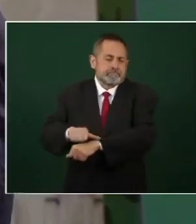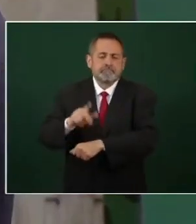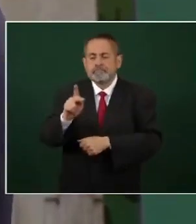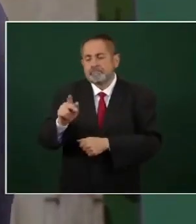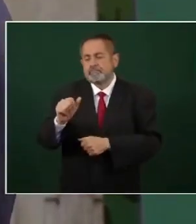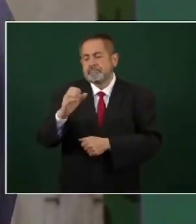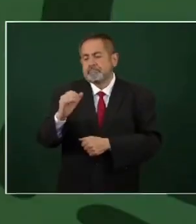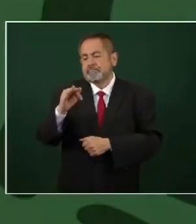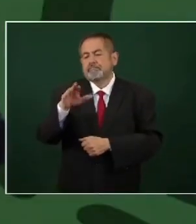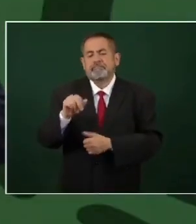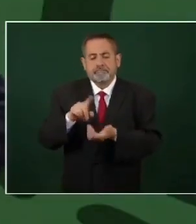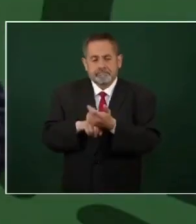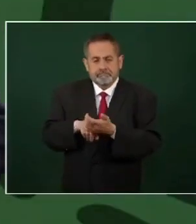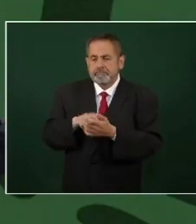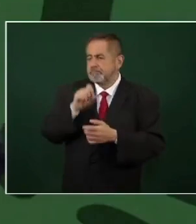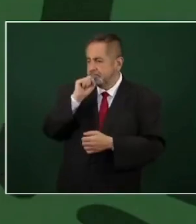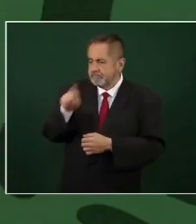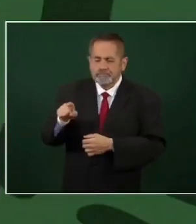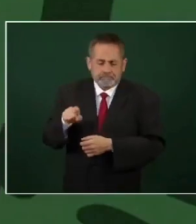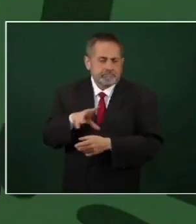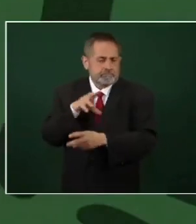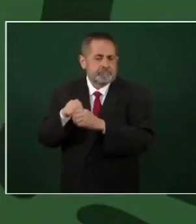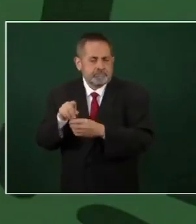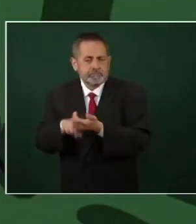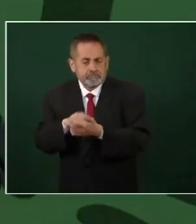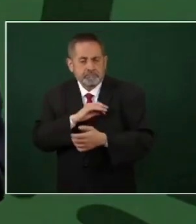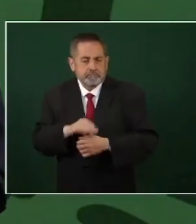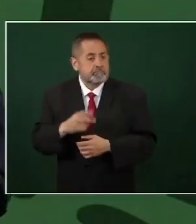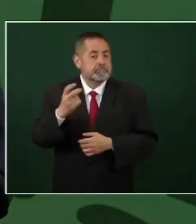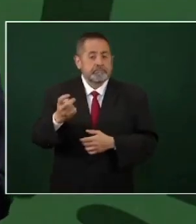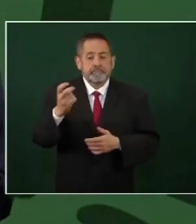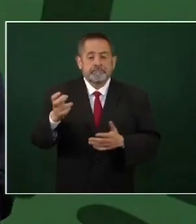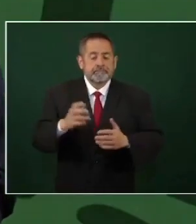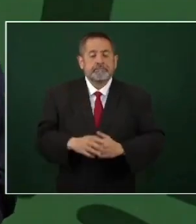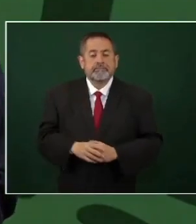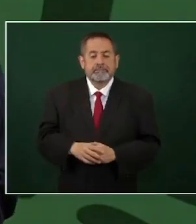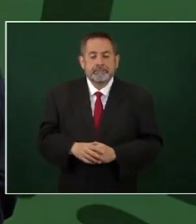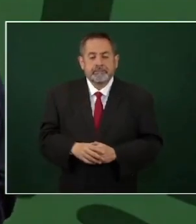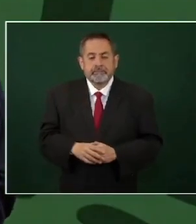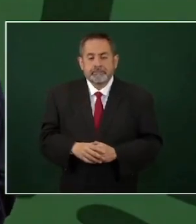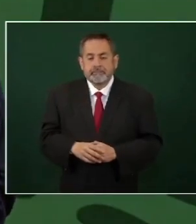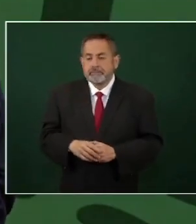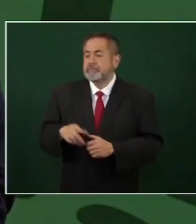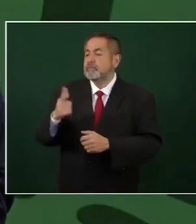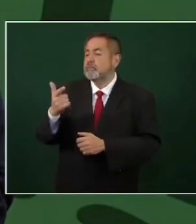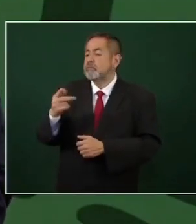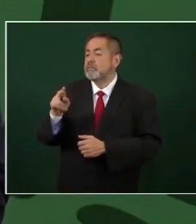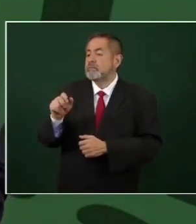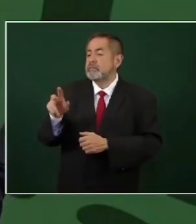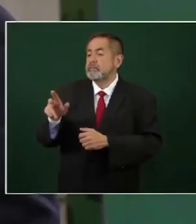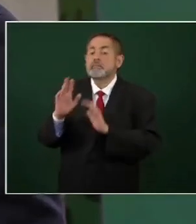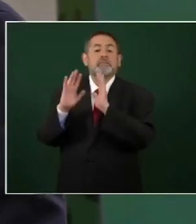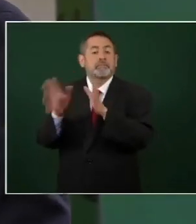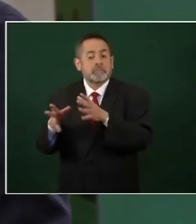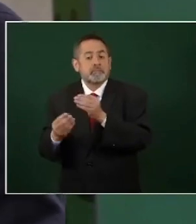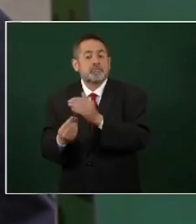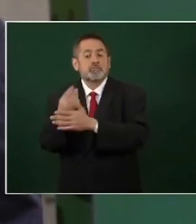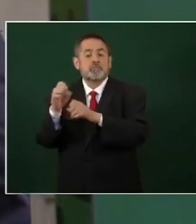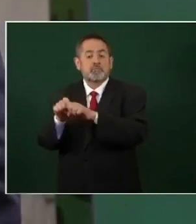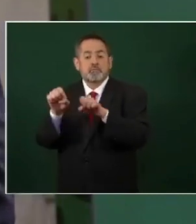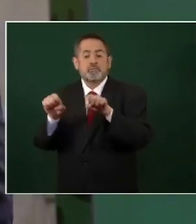también jugara en la del Pacífico, y así entró Guasave. Y